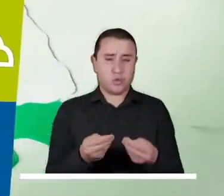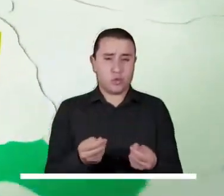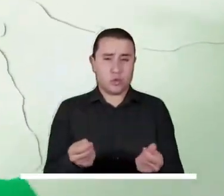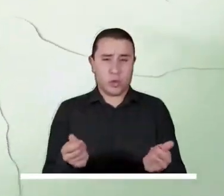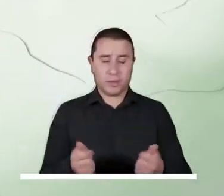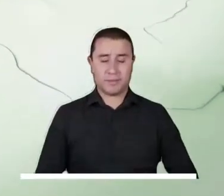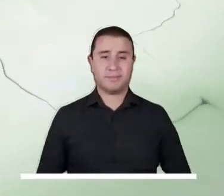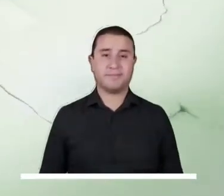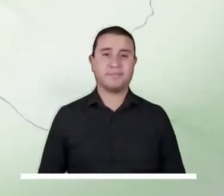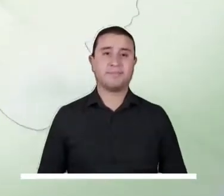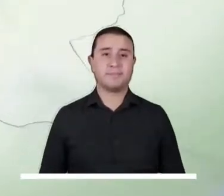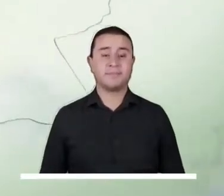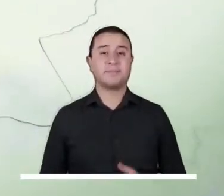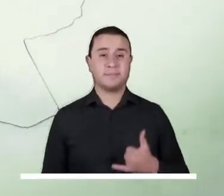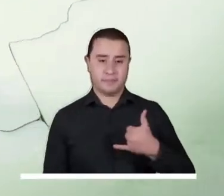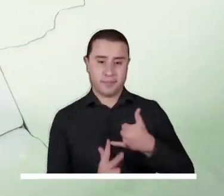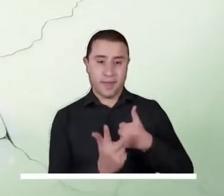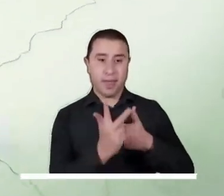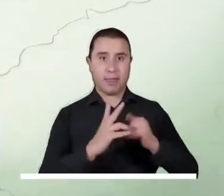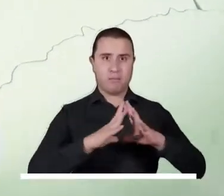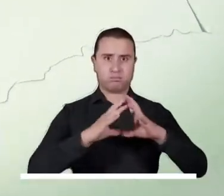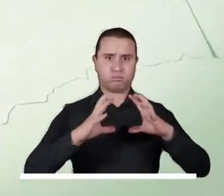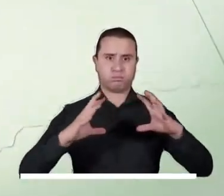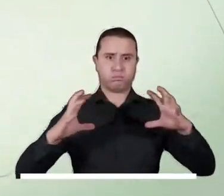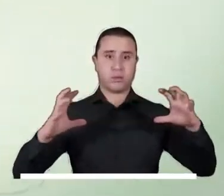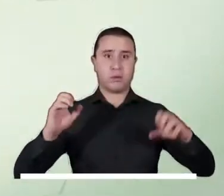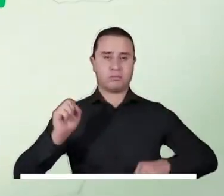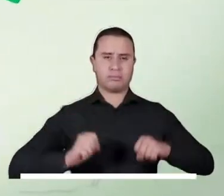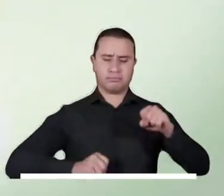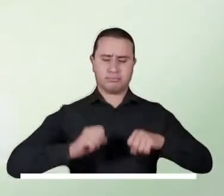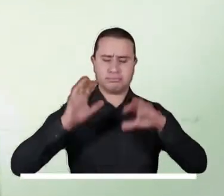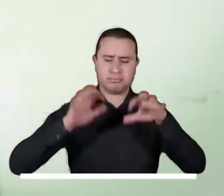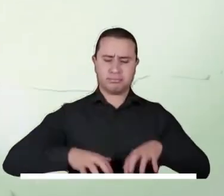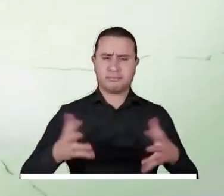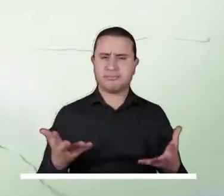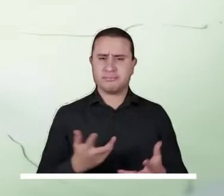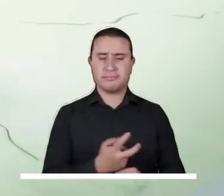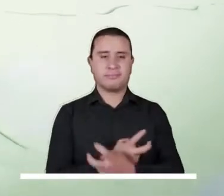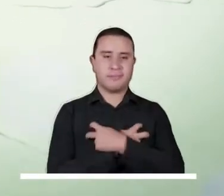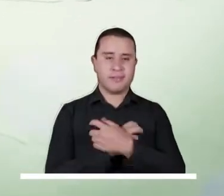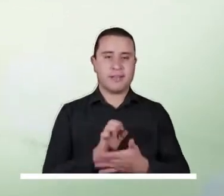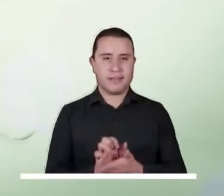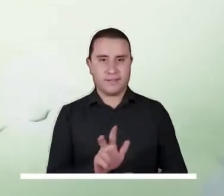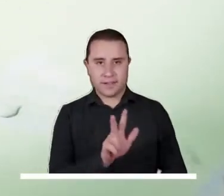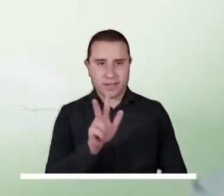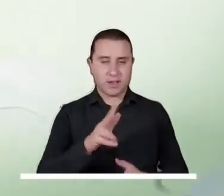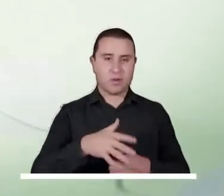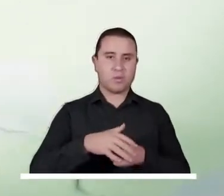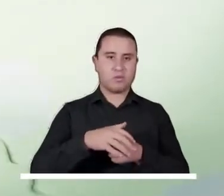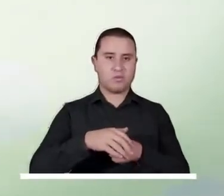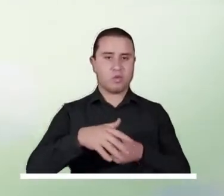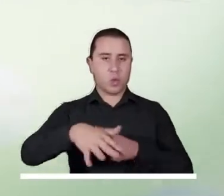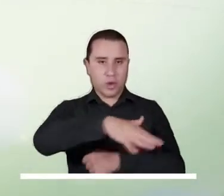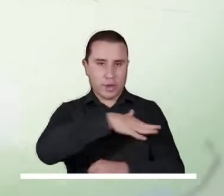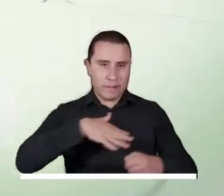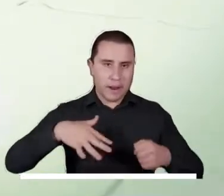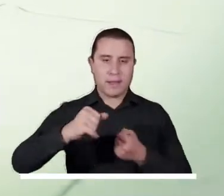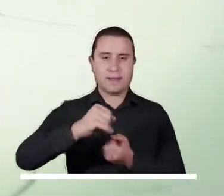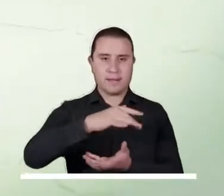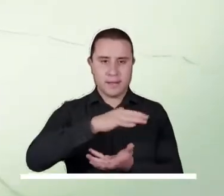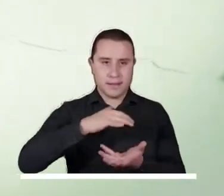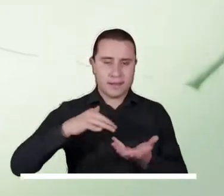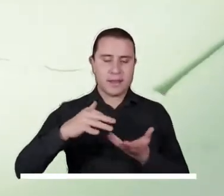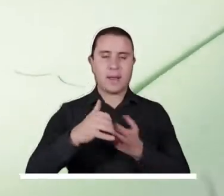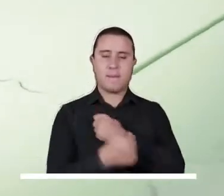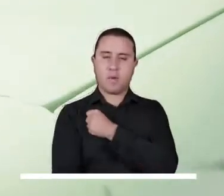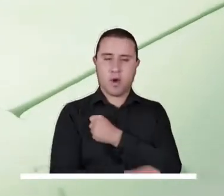se prevén lluvias suaves. La nubosidad densa de los Andes podría provocar algunas precipitaciones en Huila, Eje